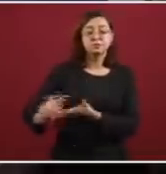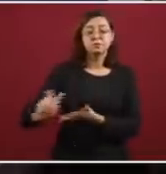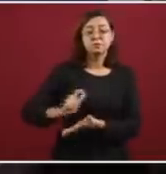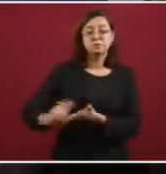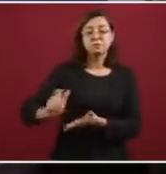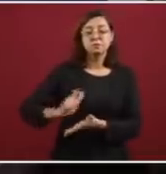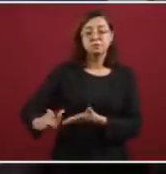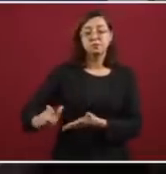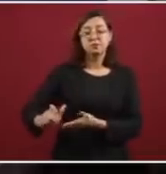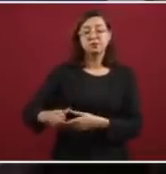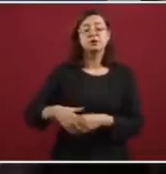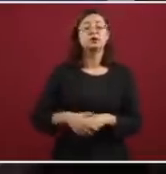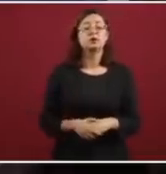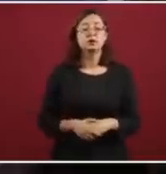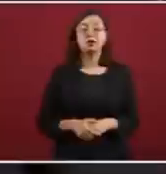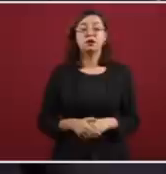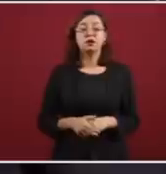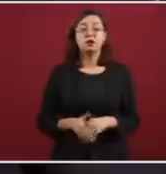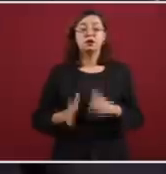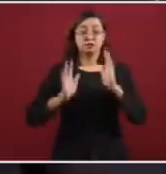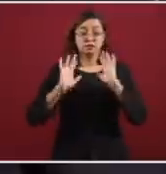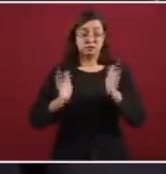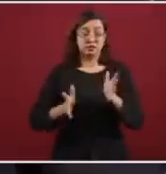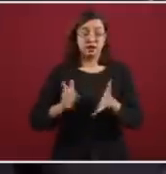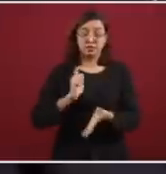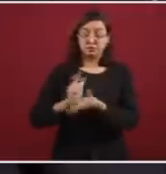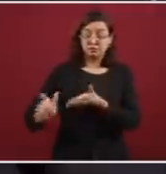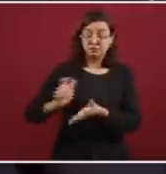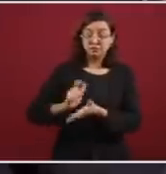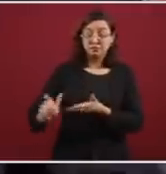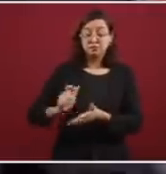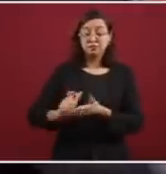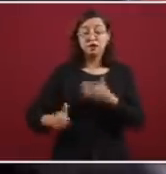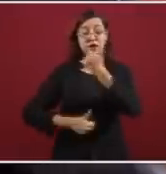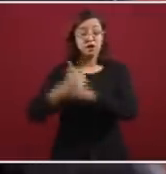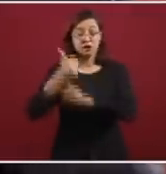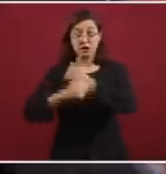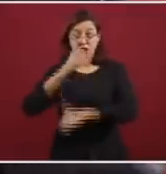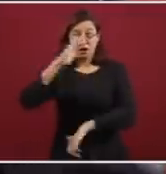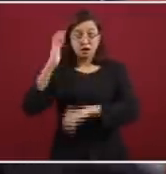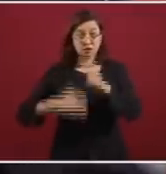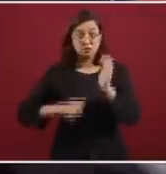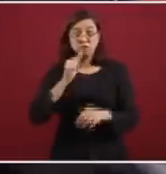Entonces, los que ya están recibiendo y no han terminado la carrera